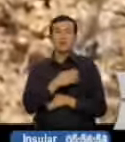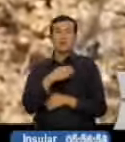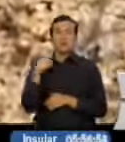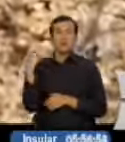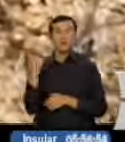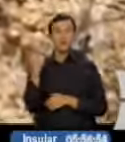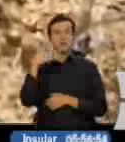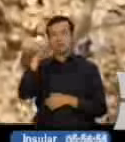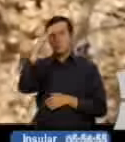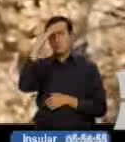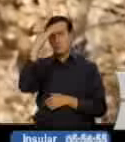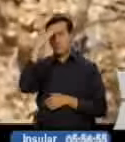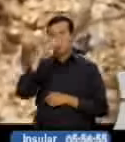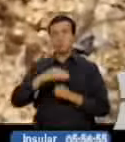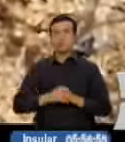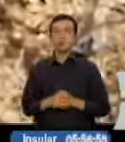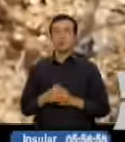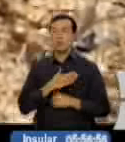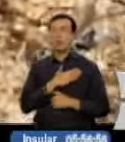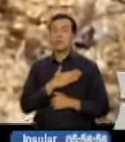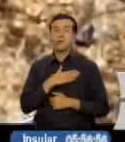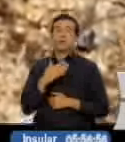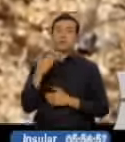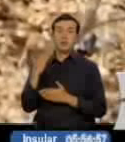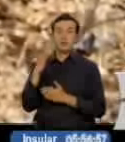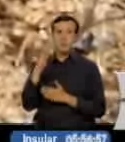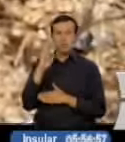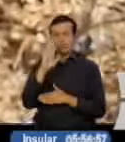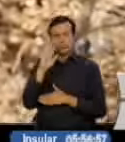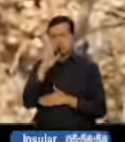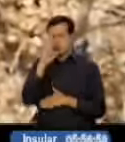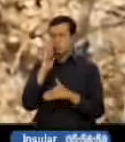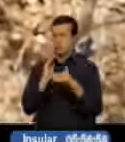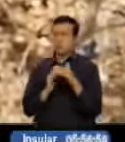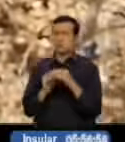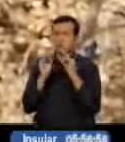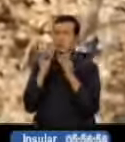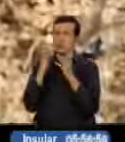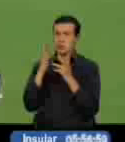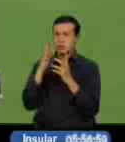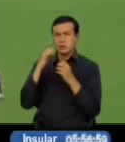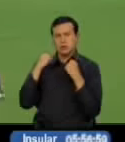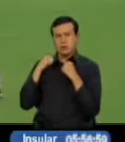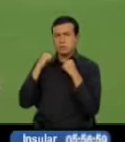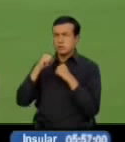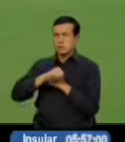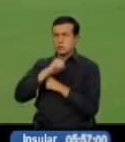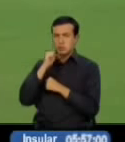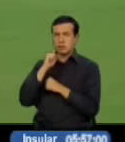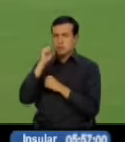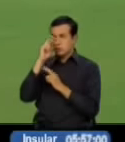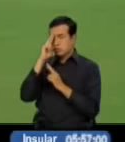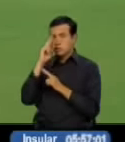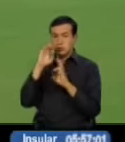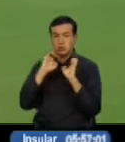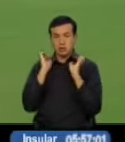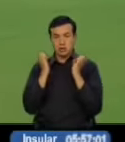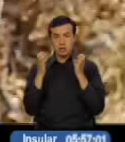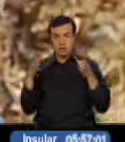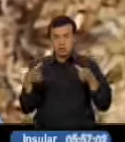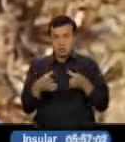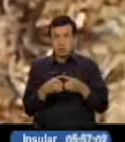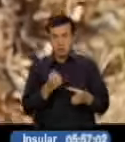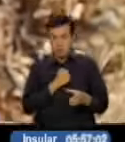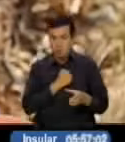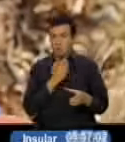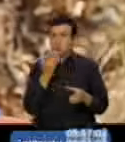Nosotros sabemos que no tenemos que confiarnos, vamos a ir con mucha humildad, pero con el deseo de ganar y esforzarnos bien. Tenemos que respetar nuestra casa, tratar